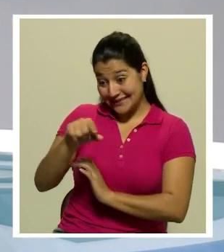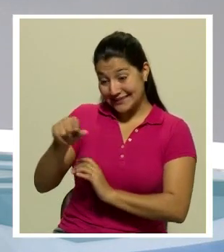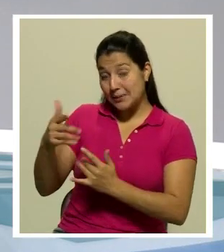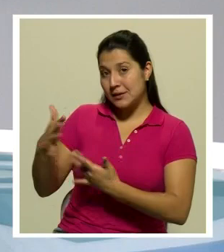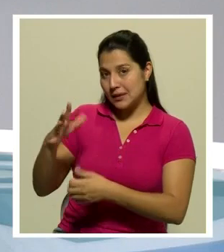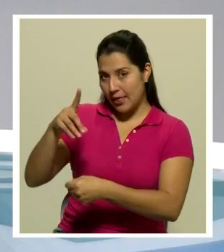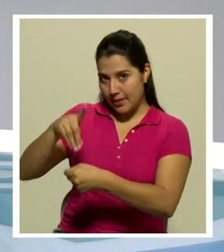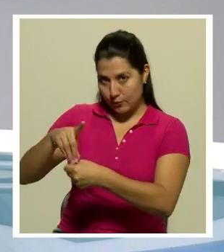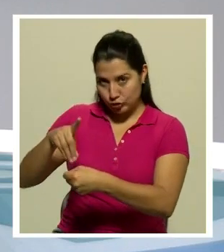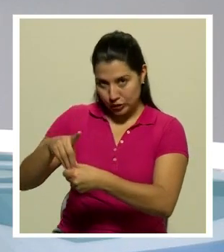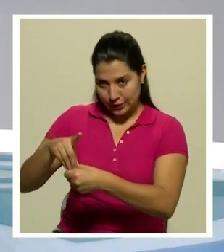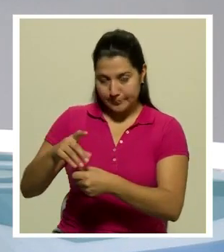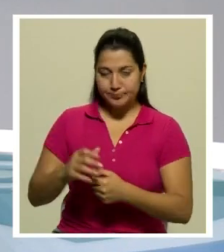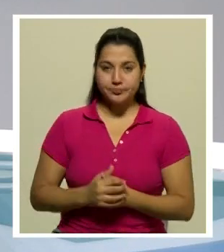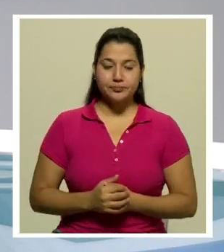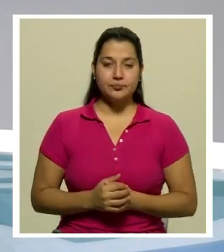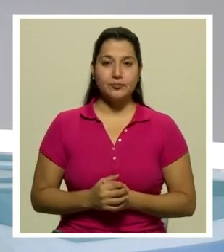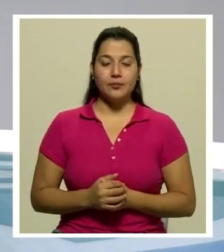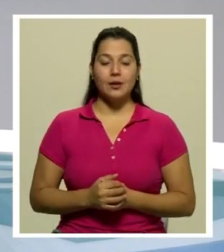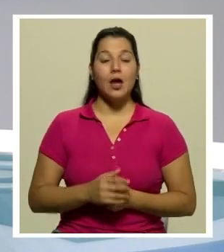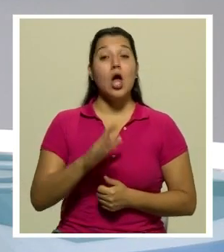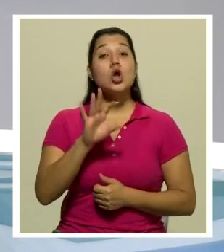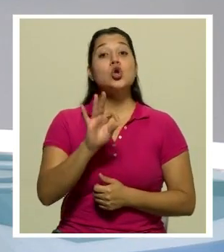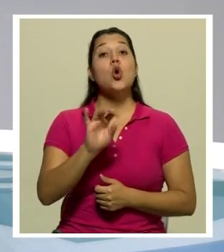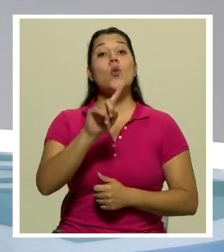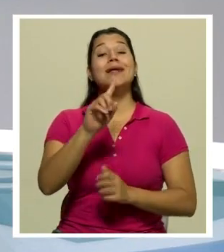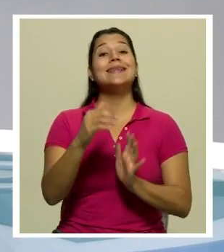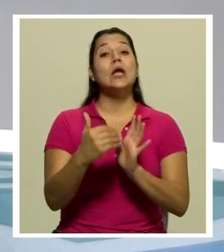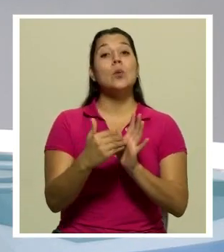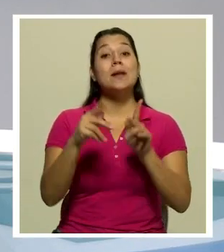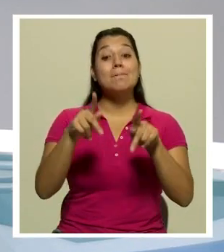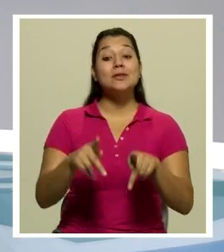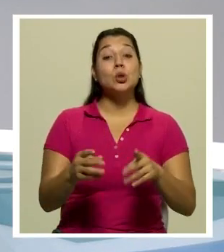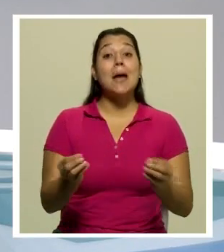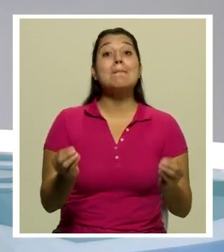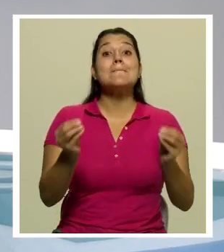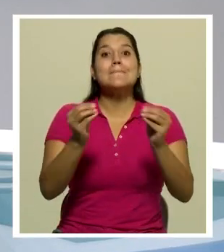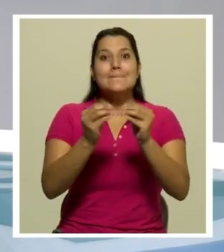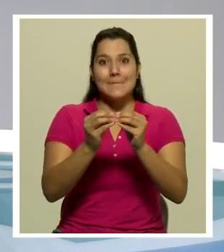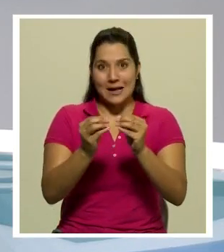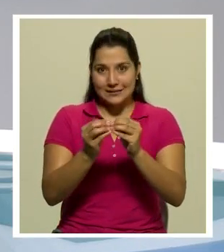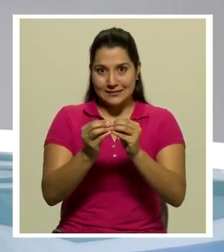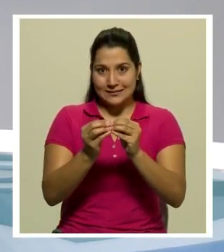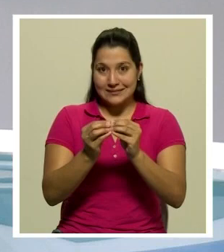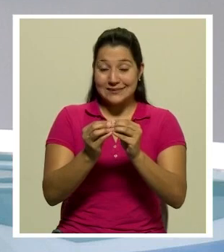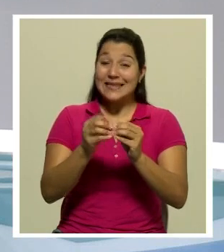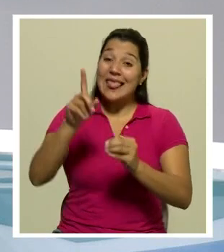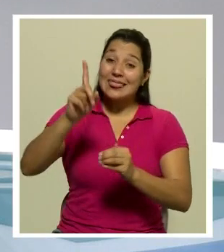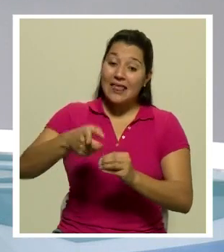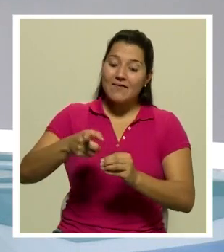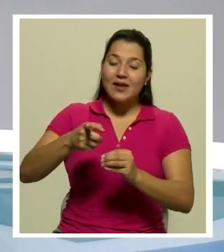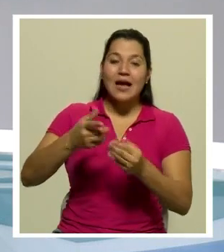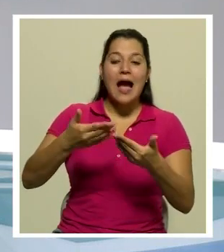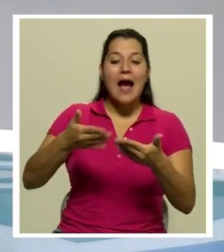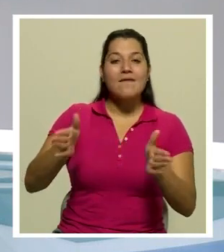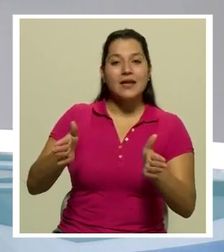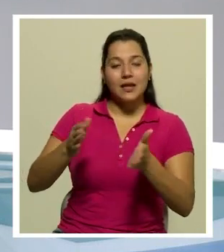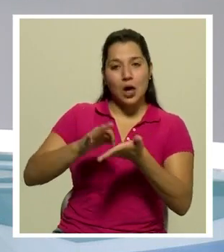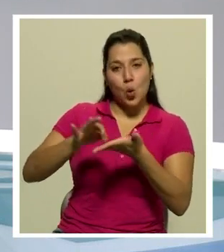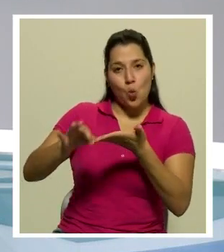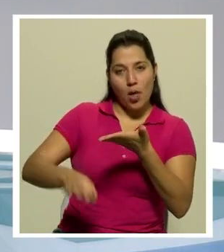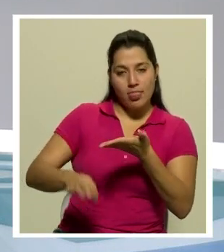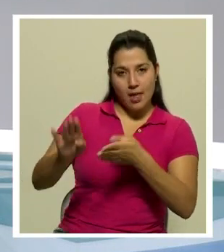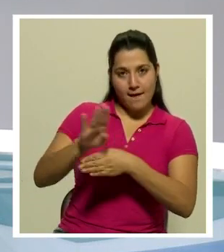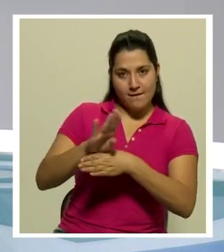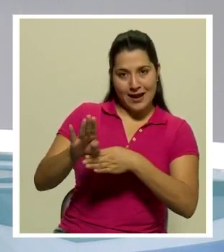semana. Hay 91.000 personas más que aún deben abrir una cuenta bancaria para poder recibir